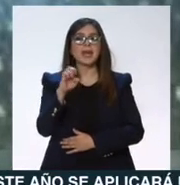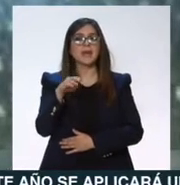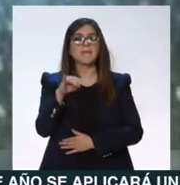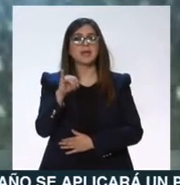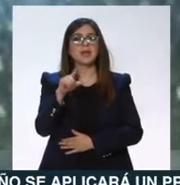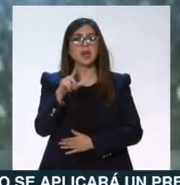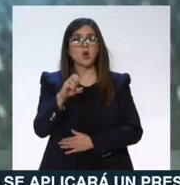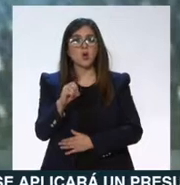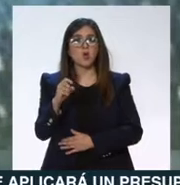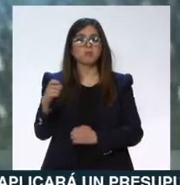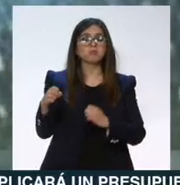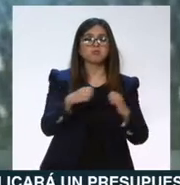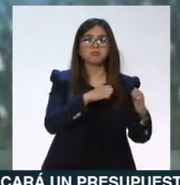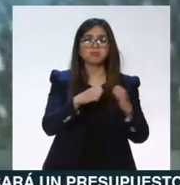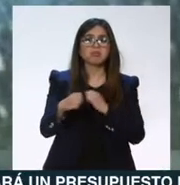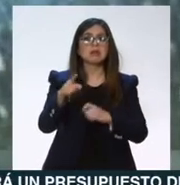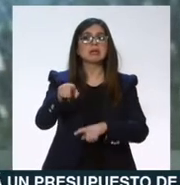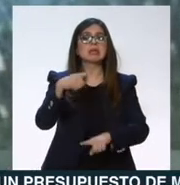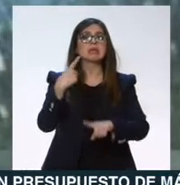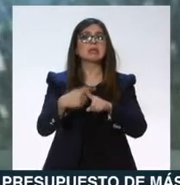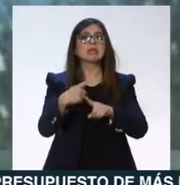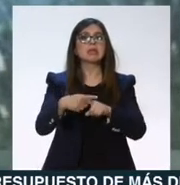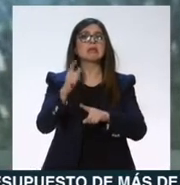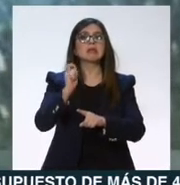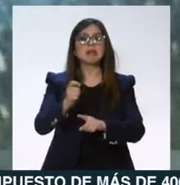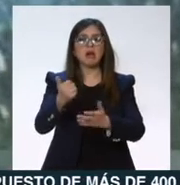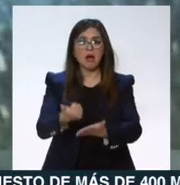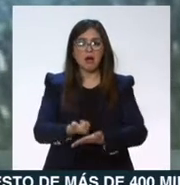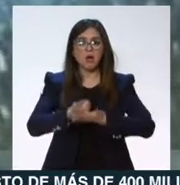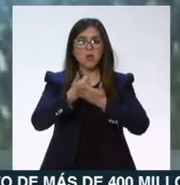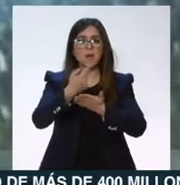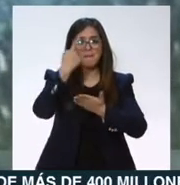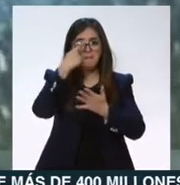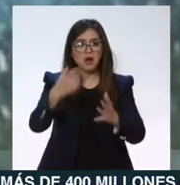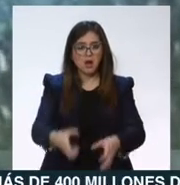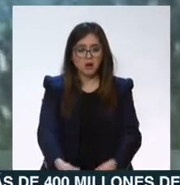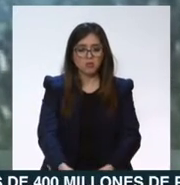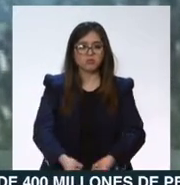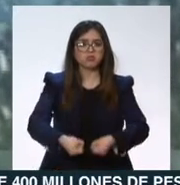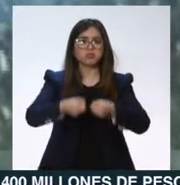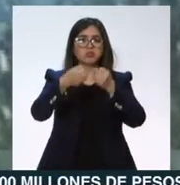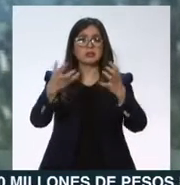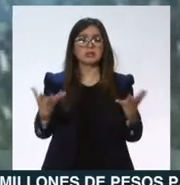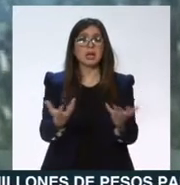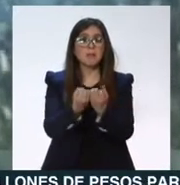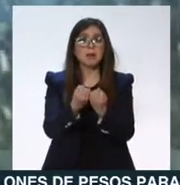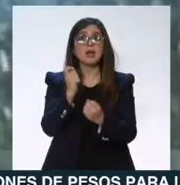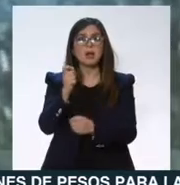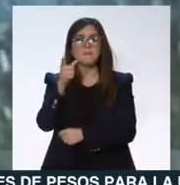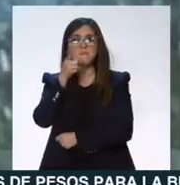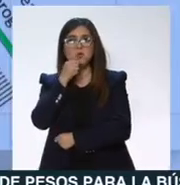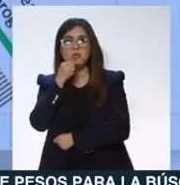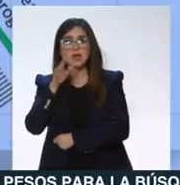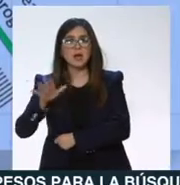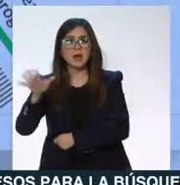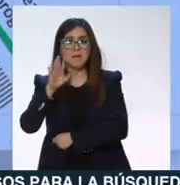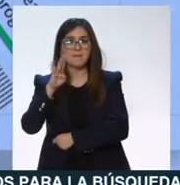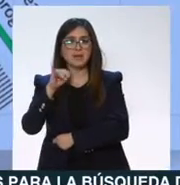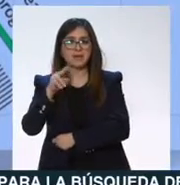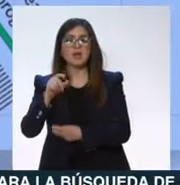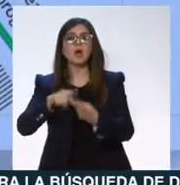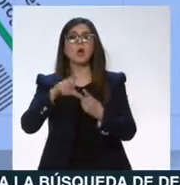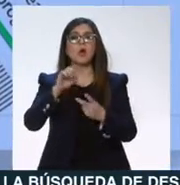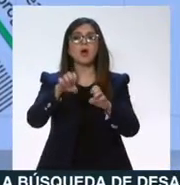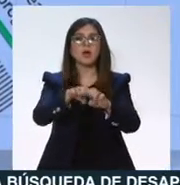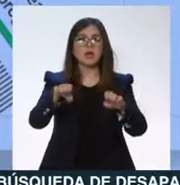la disputa de quién va a pagar este rescate, quién lo va a emerger, si la policía británica, en este caso el Club